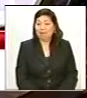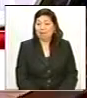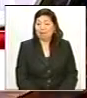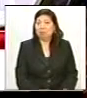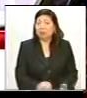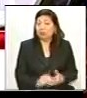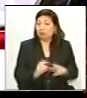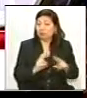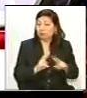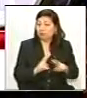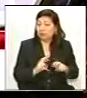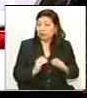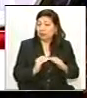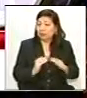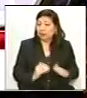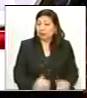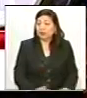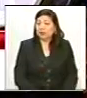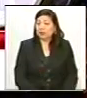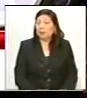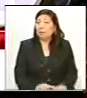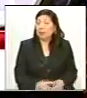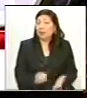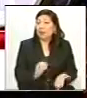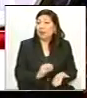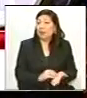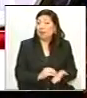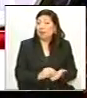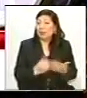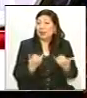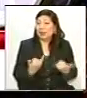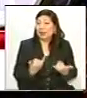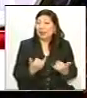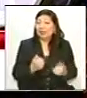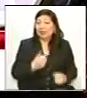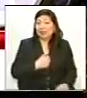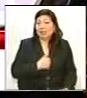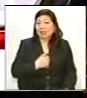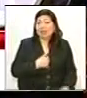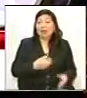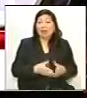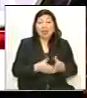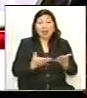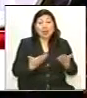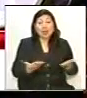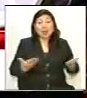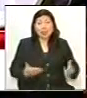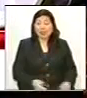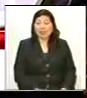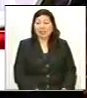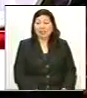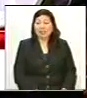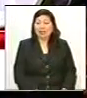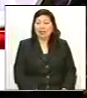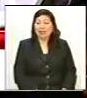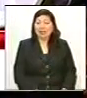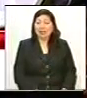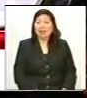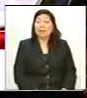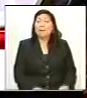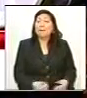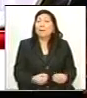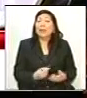vamos a analizarlos en el marco de estas auditorías. Pero además, eso ya en sí mismo es una gran cosa. ¿Por qué?